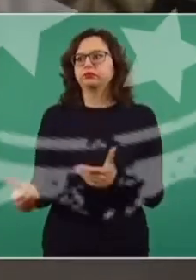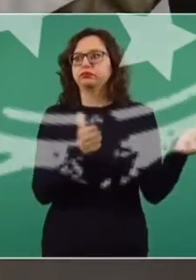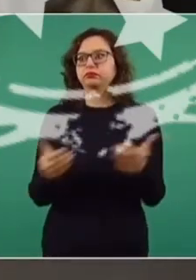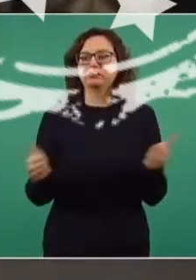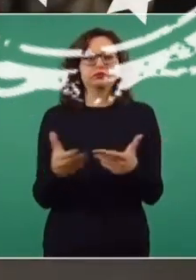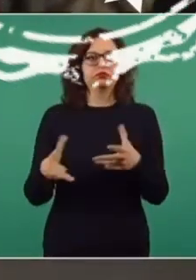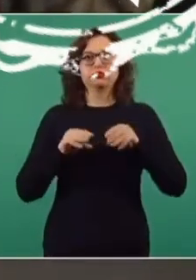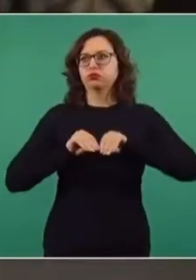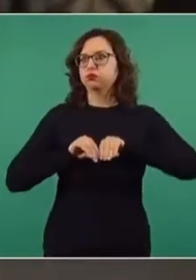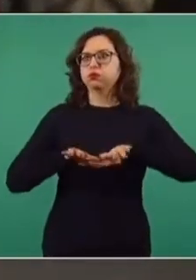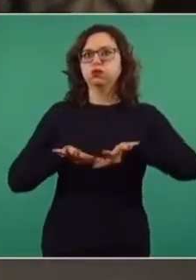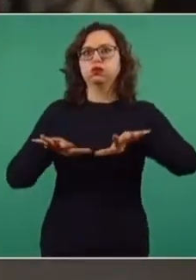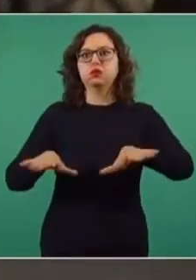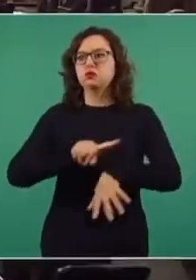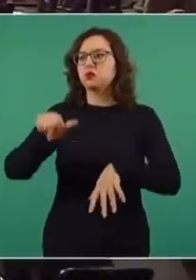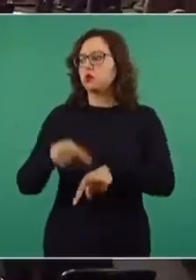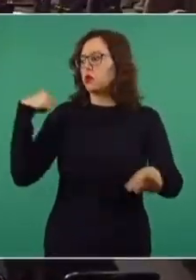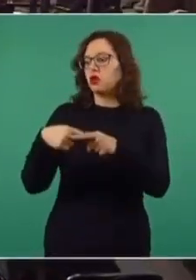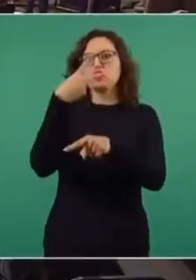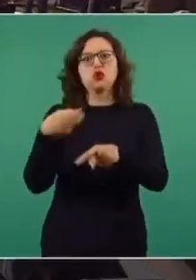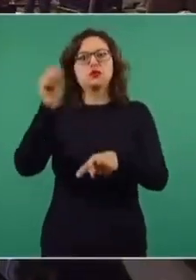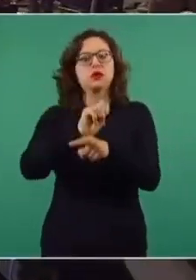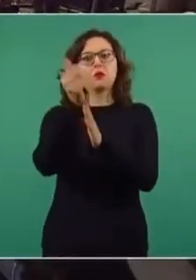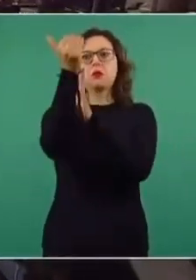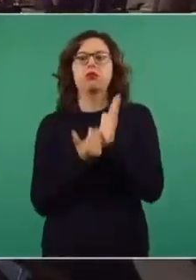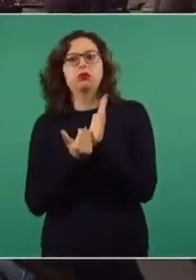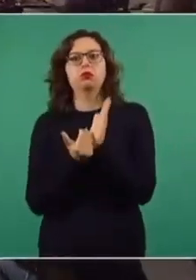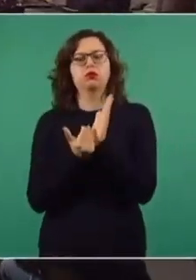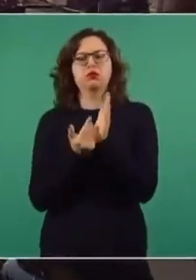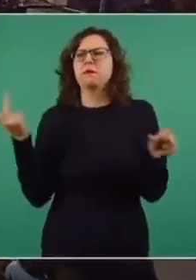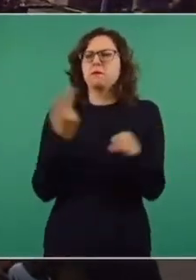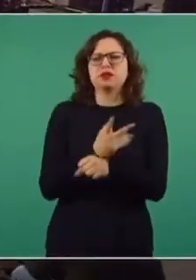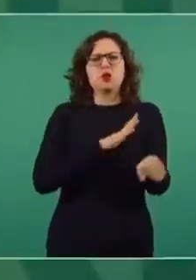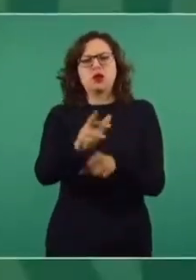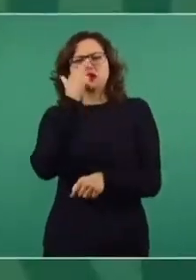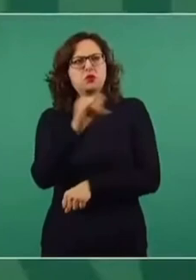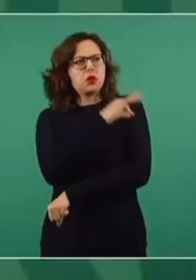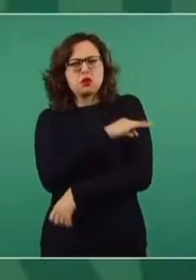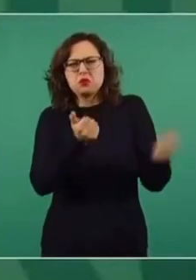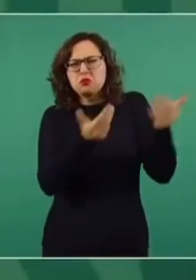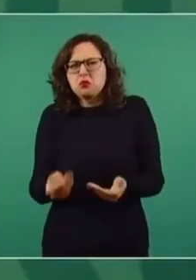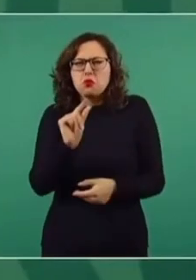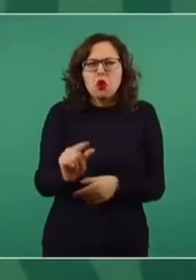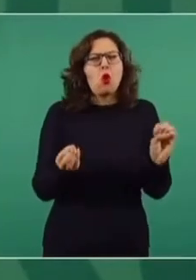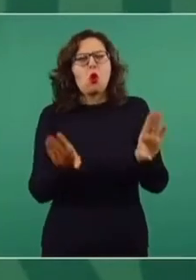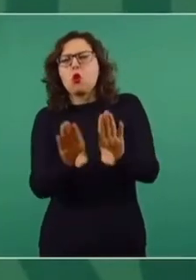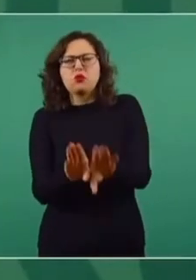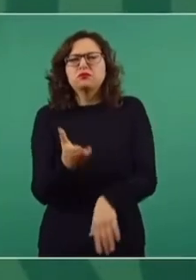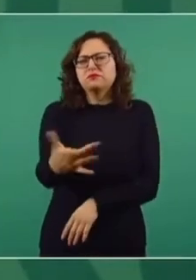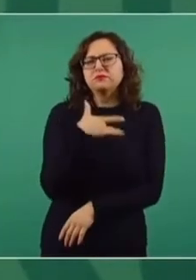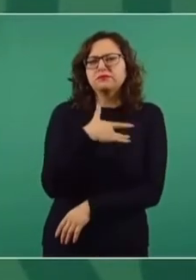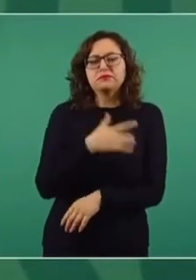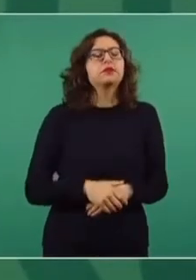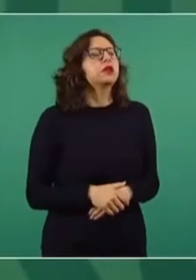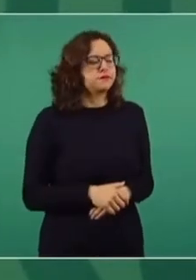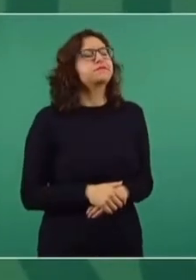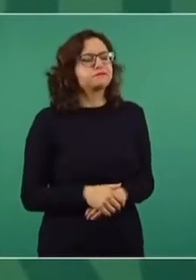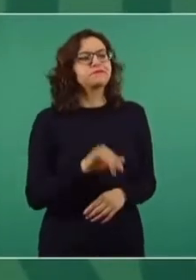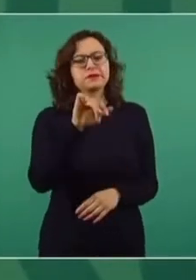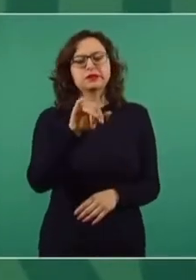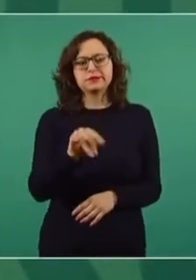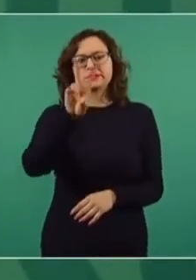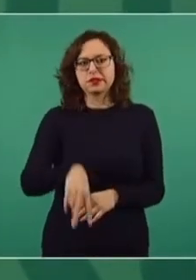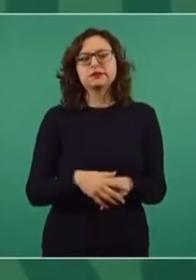¿Si hay algún otro factor que esté provocando esta situación? Sí, bajó el ritmo de llegada de vacunas. Hay disponibilidad,